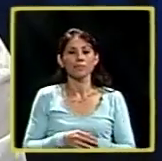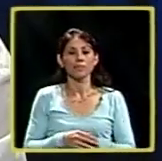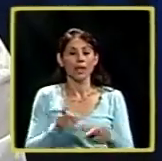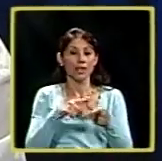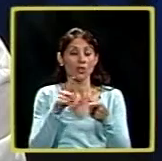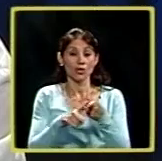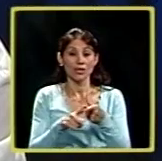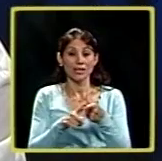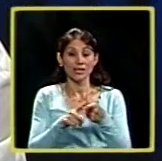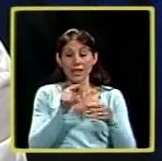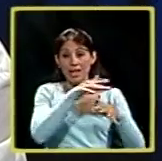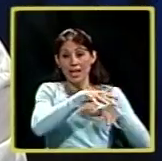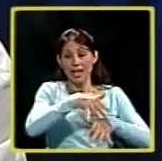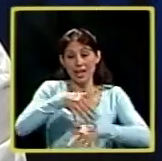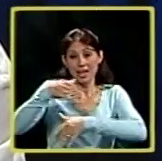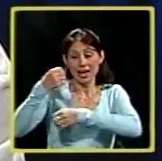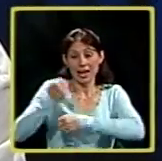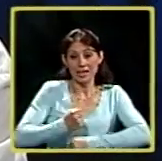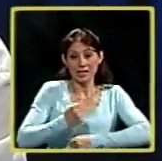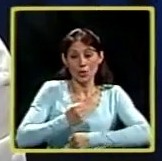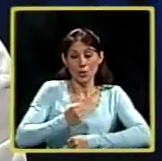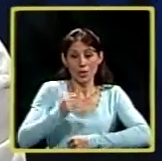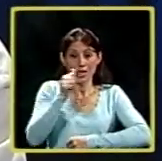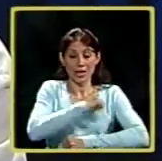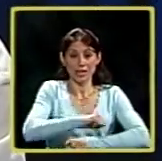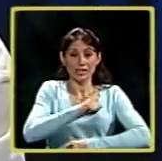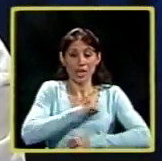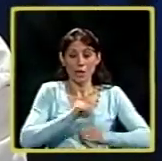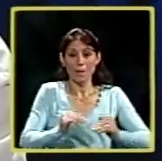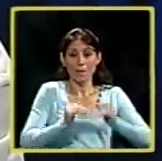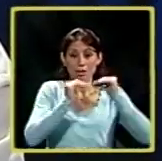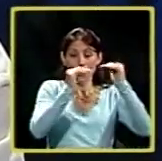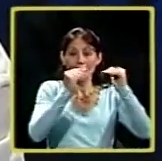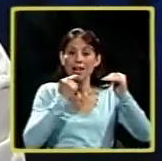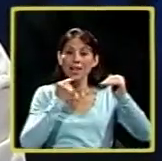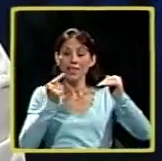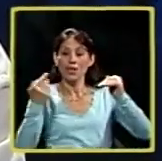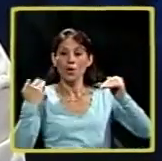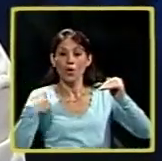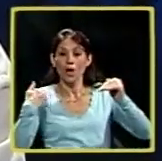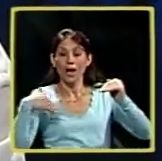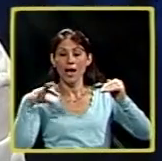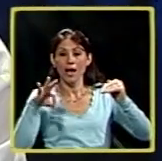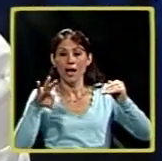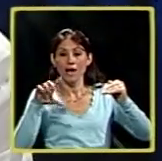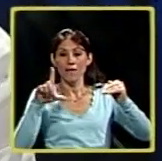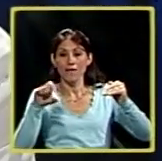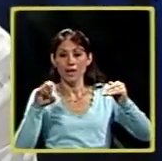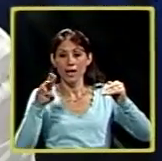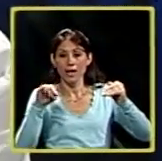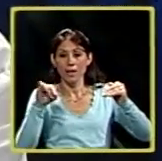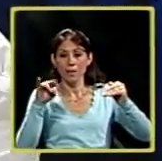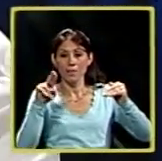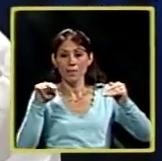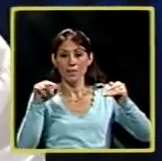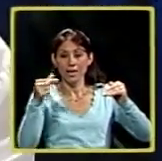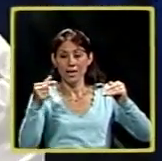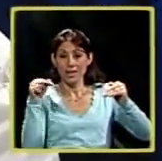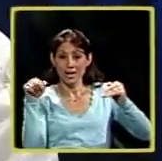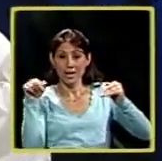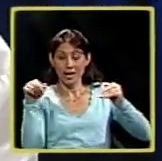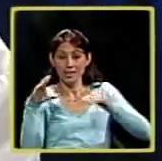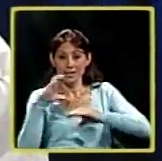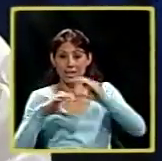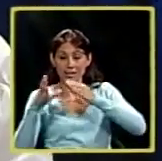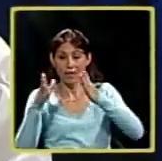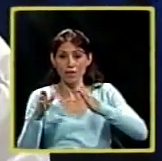Entonces el ejército, el Estado Mayor le dijo a Fleming, que es el autor de esto, que qué necesitaba para producir